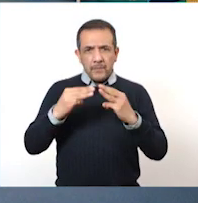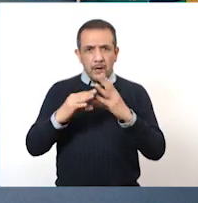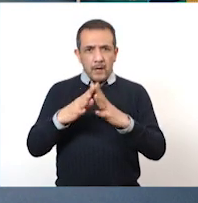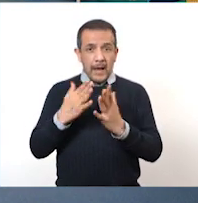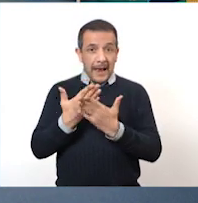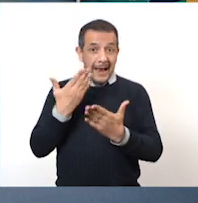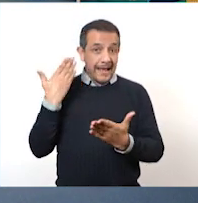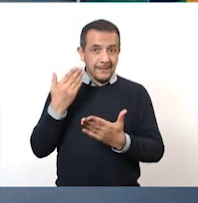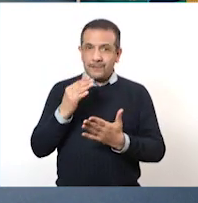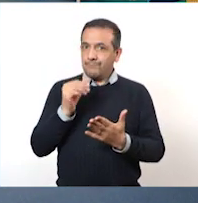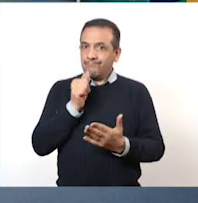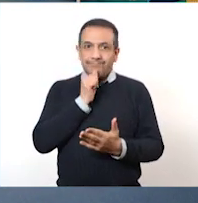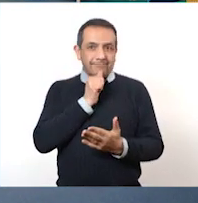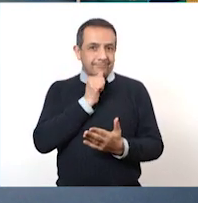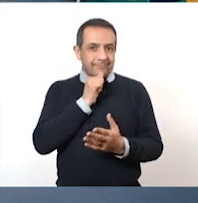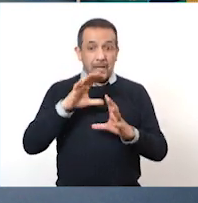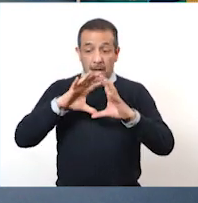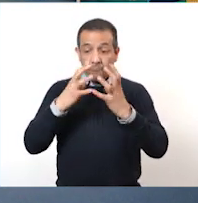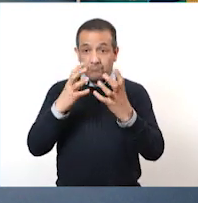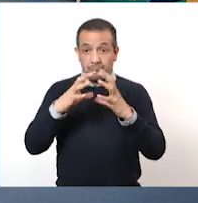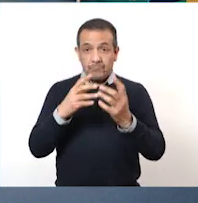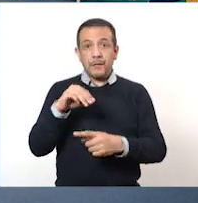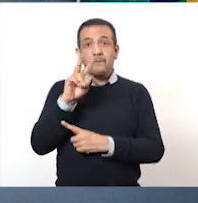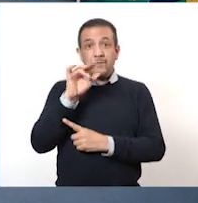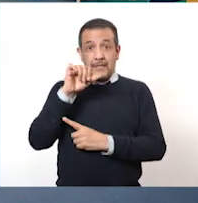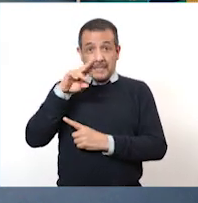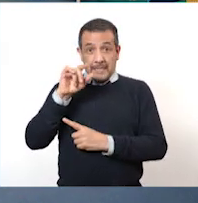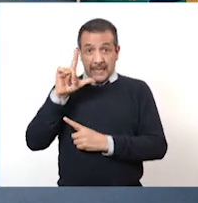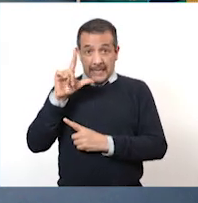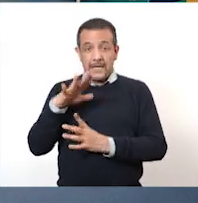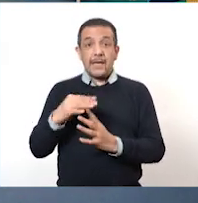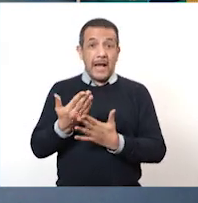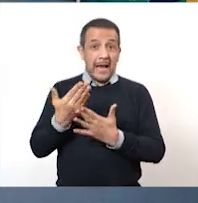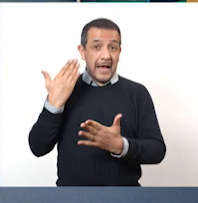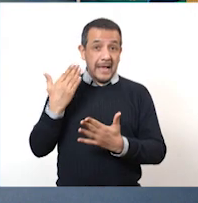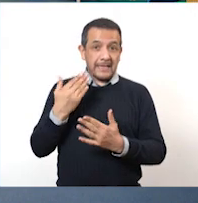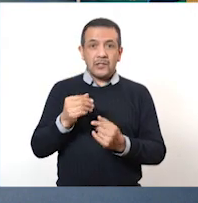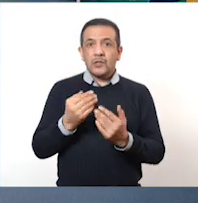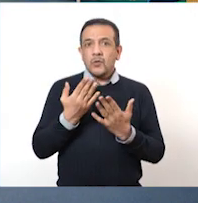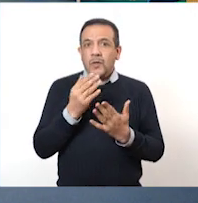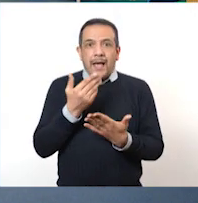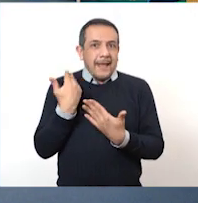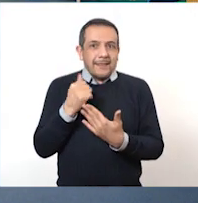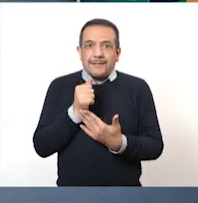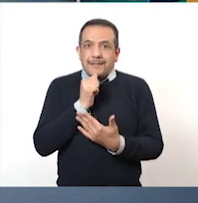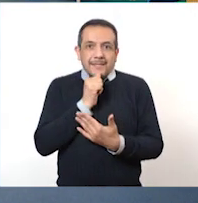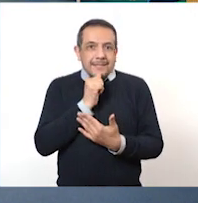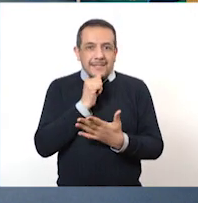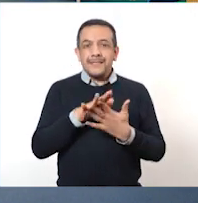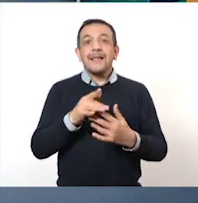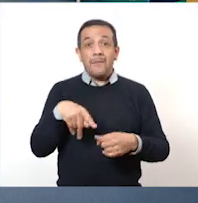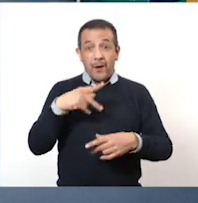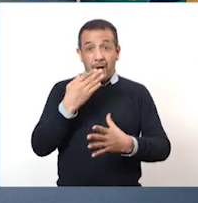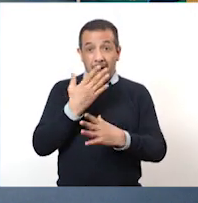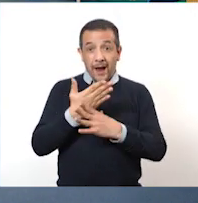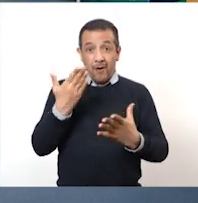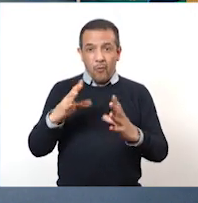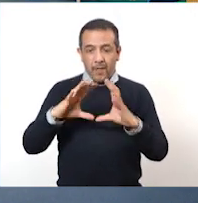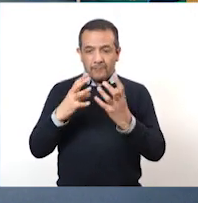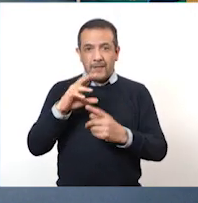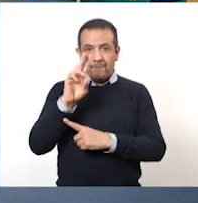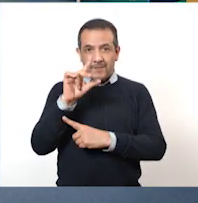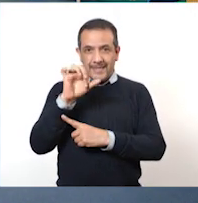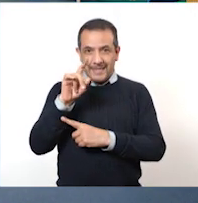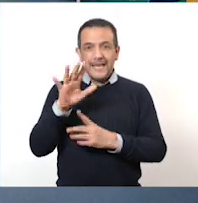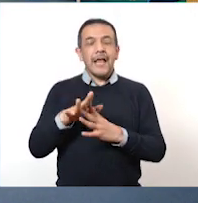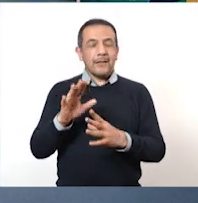material que no hemos utilizado en otras sesiones. Las pelotas de vinil en las sesiones de Aprende en Casa no la hemos utilizado. Es la primera vez